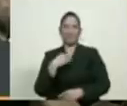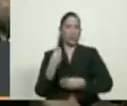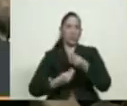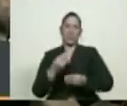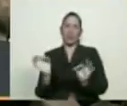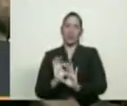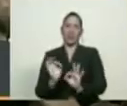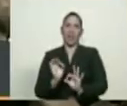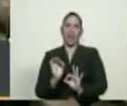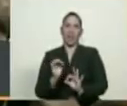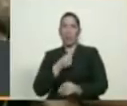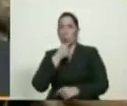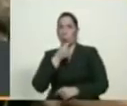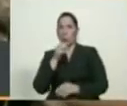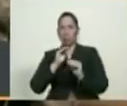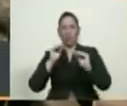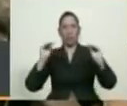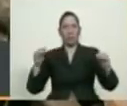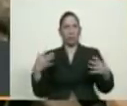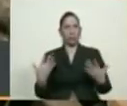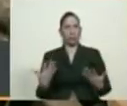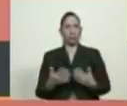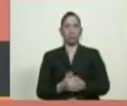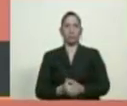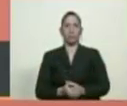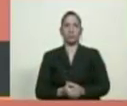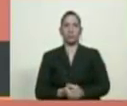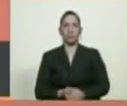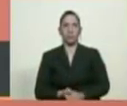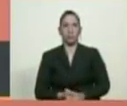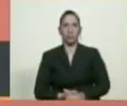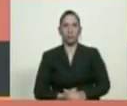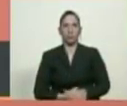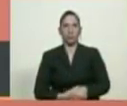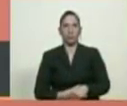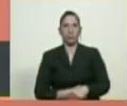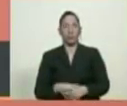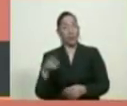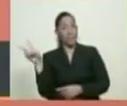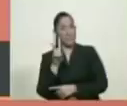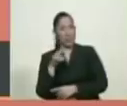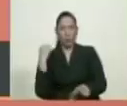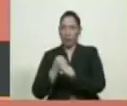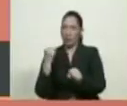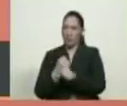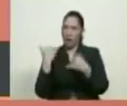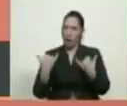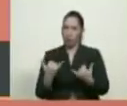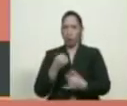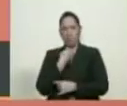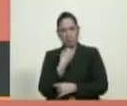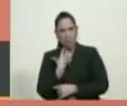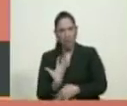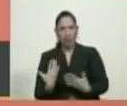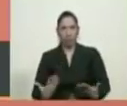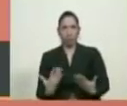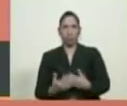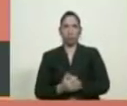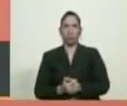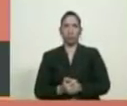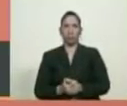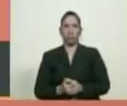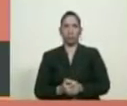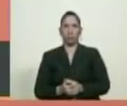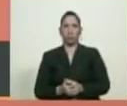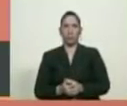definitiva, un llamado de este tipo, no? Mire, la Venezuela que trabaja, la Venezuela de bien, la Venezuela de